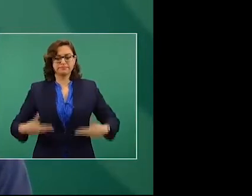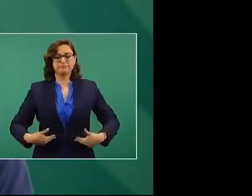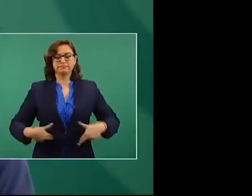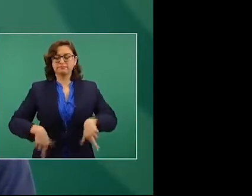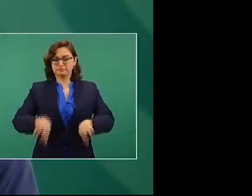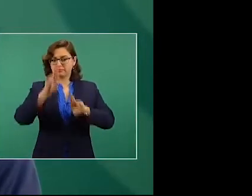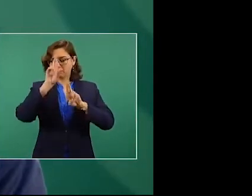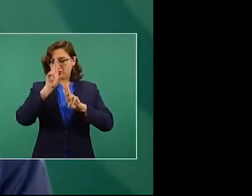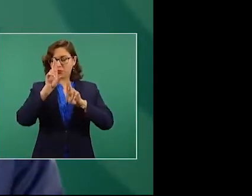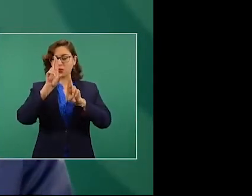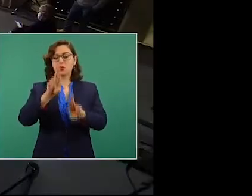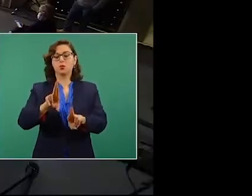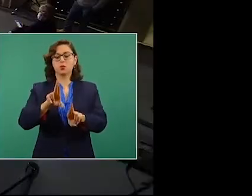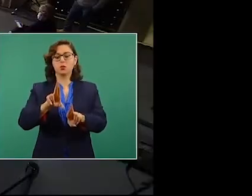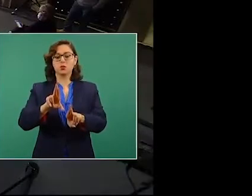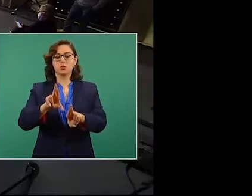hay